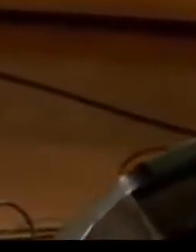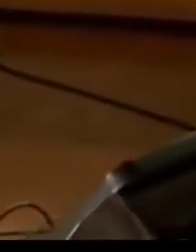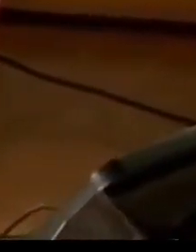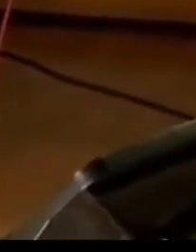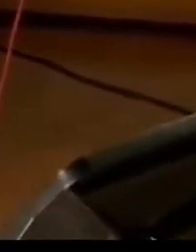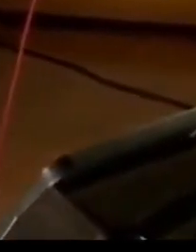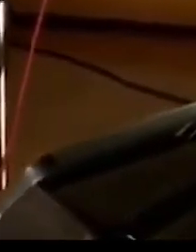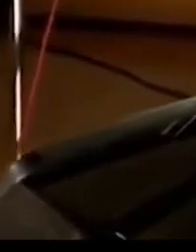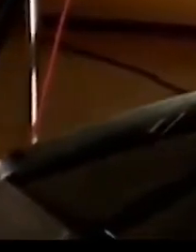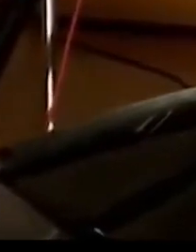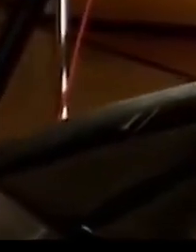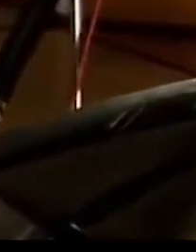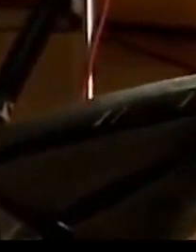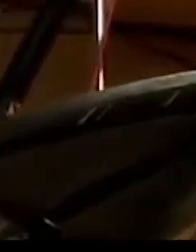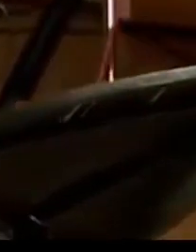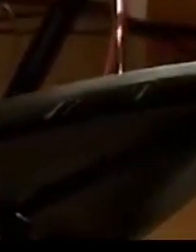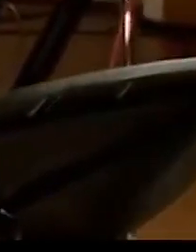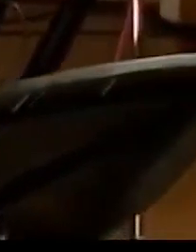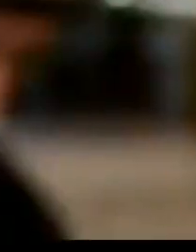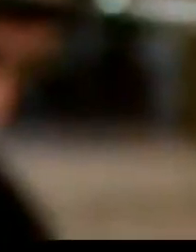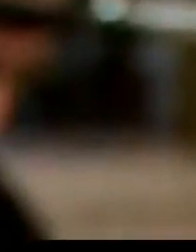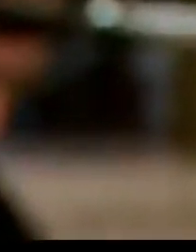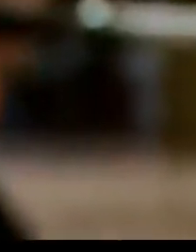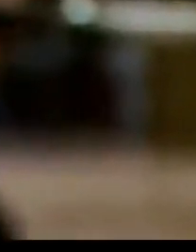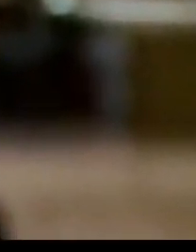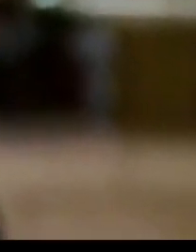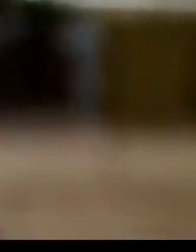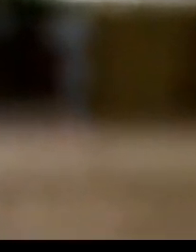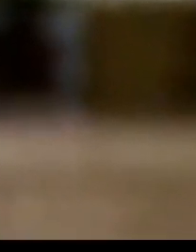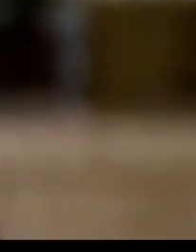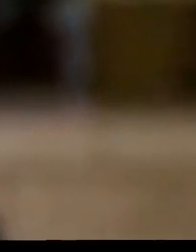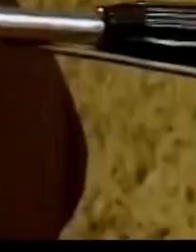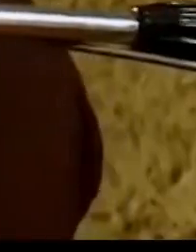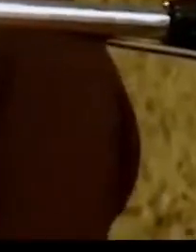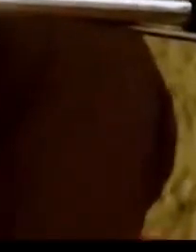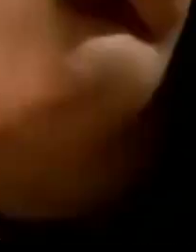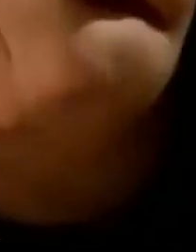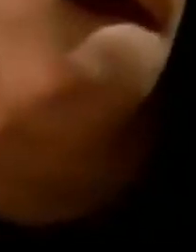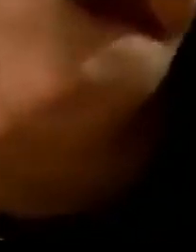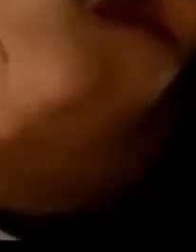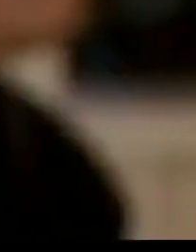Te va a matar.